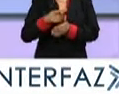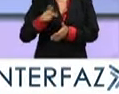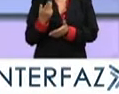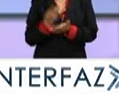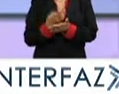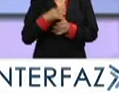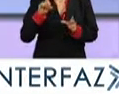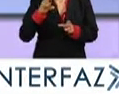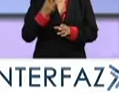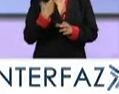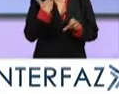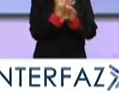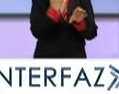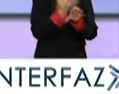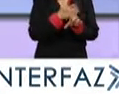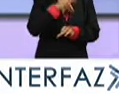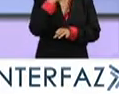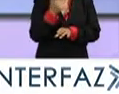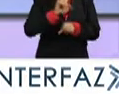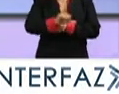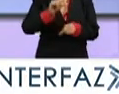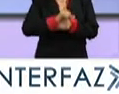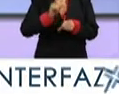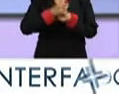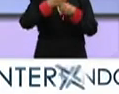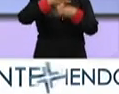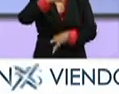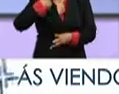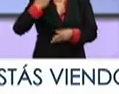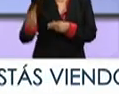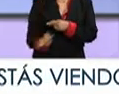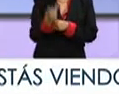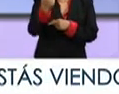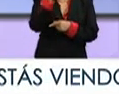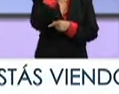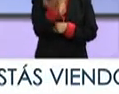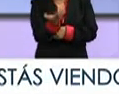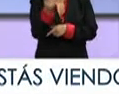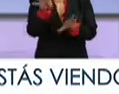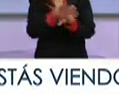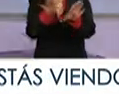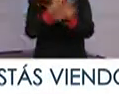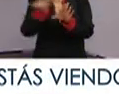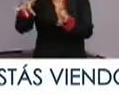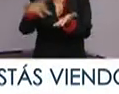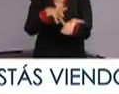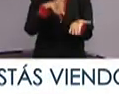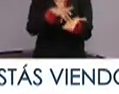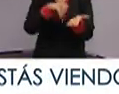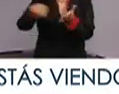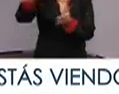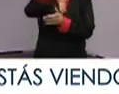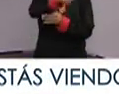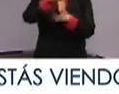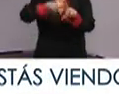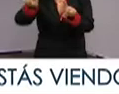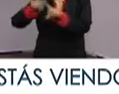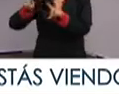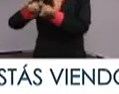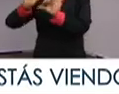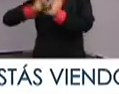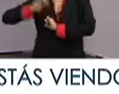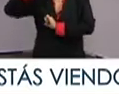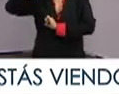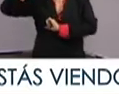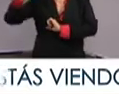bronce, 33 en total, le sigue Estados Unidos, Chile y Argentina. Me gustaría preguntarte, Lalo, que pues cómo ha sido el apoyo de los diferentes